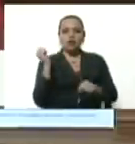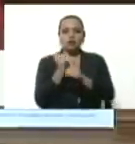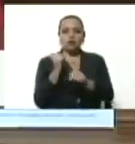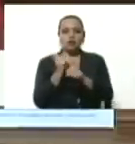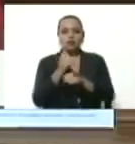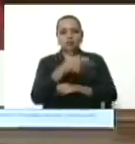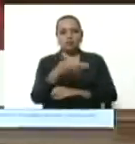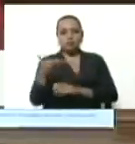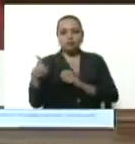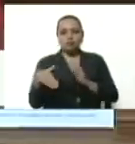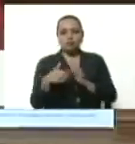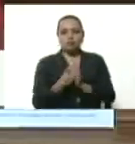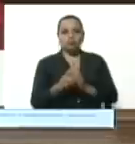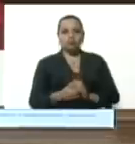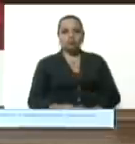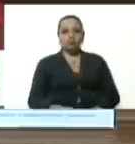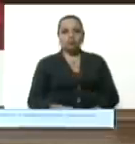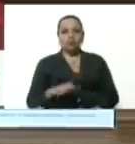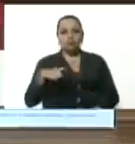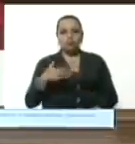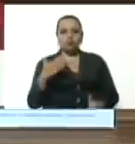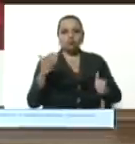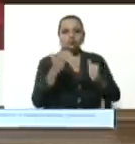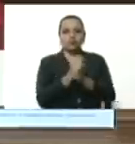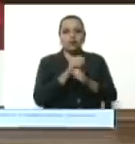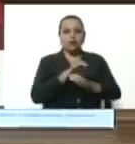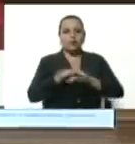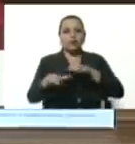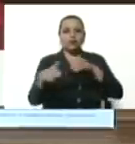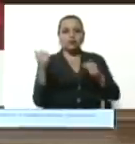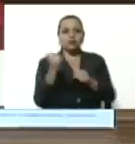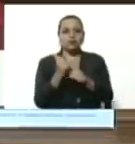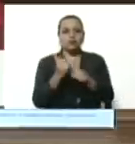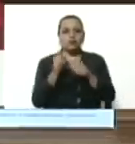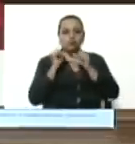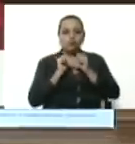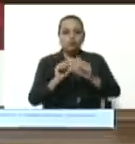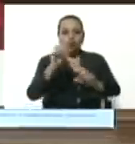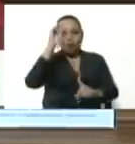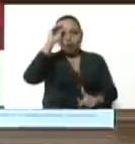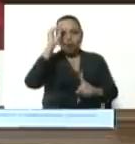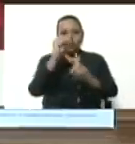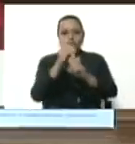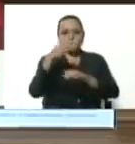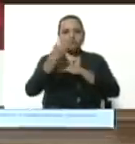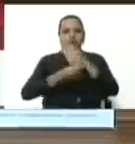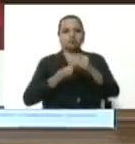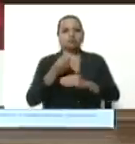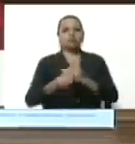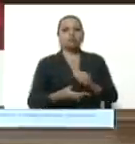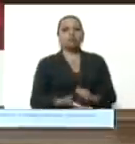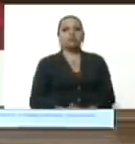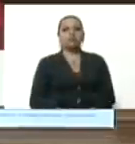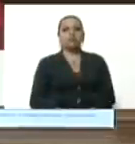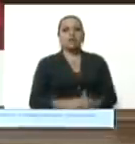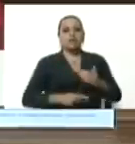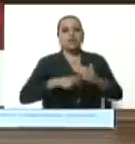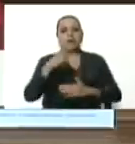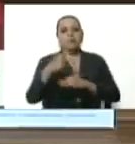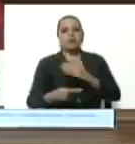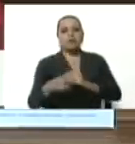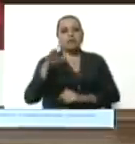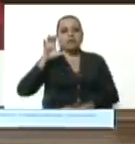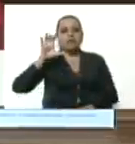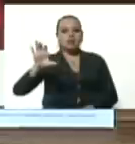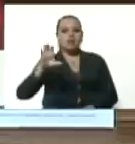trabajadoras obtener la máxima eficiencia en el cumplimiento de los objetivos previstos en el plan de la patria